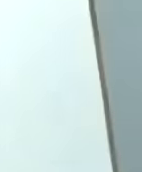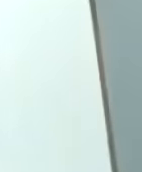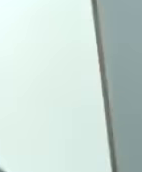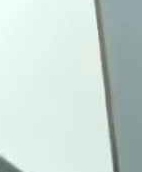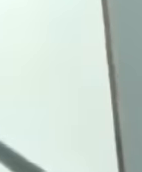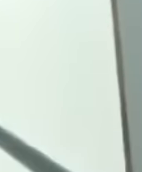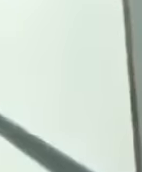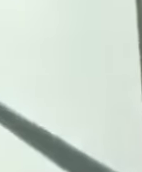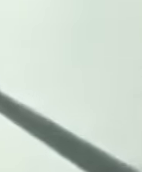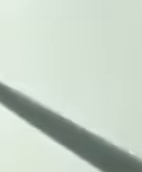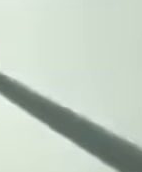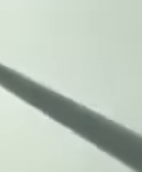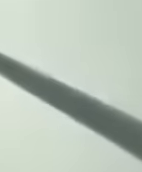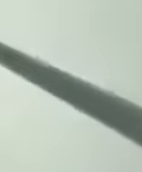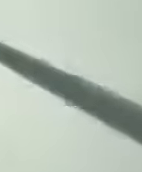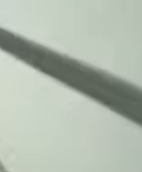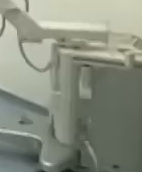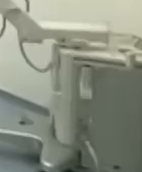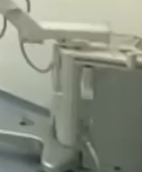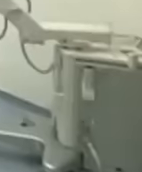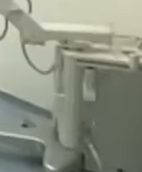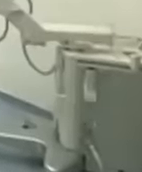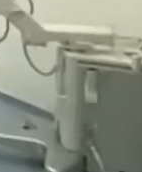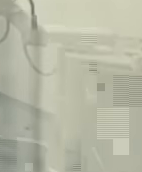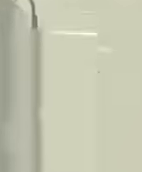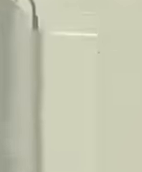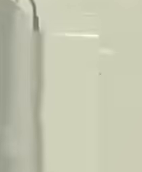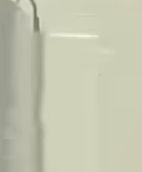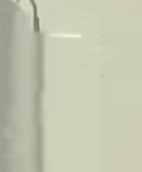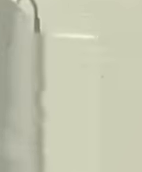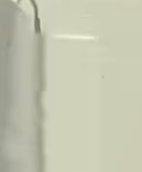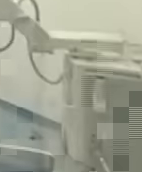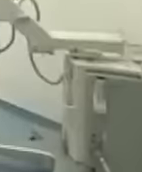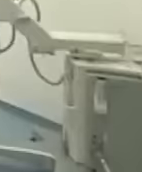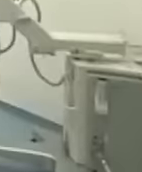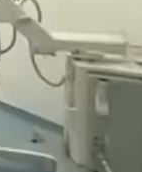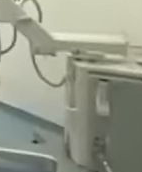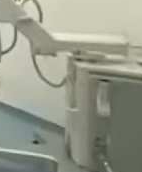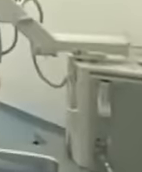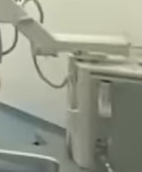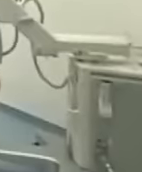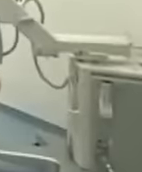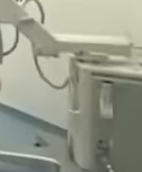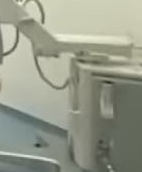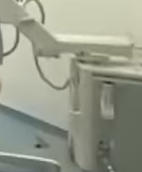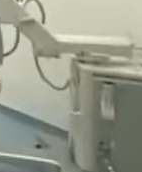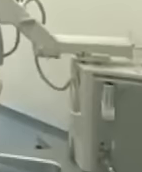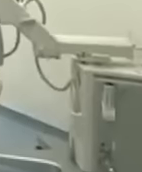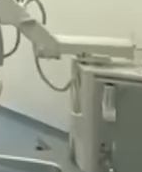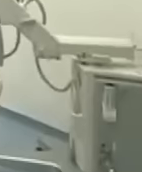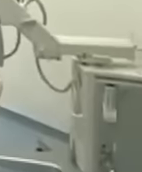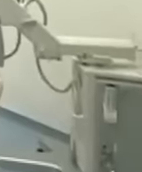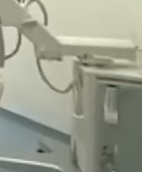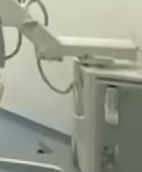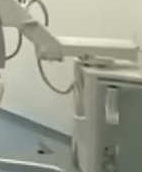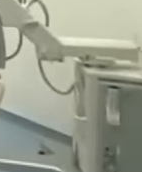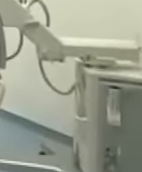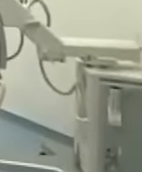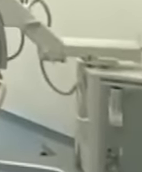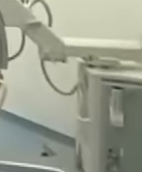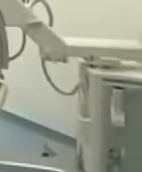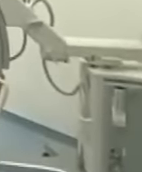del Valle, en el municipio Díaz, compartiendo con todo el pueblo de Nueva Esparta, y un hospital que va a atender, y que es importante señalarlo,